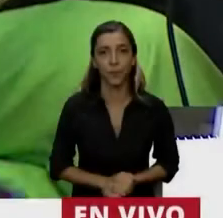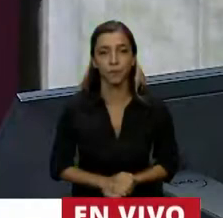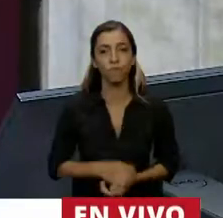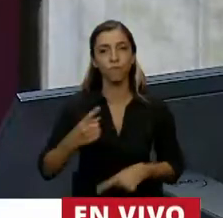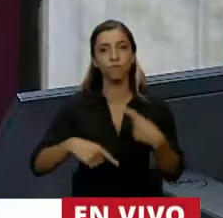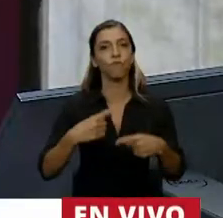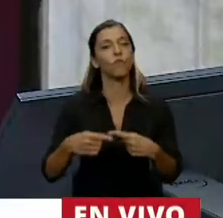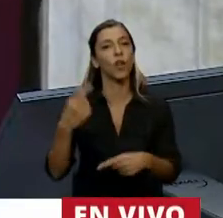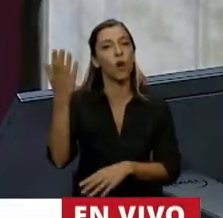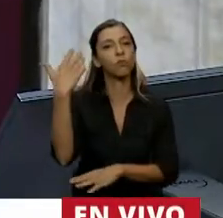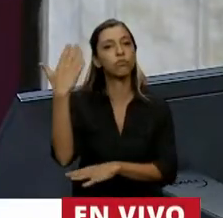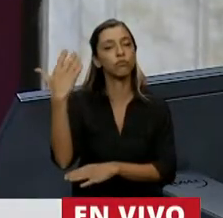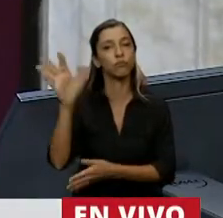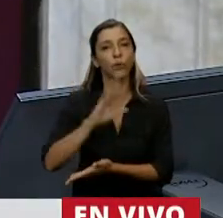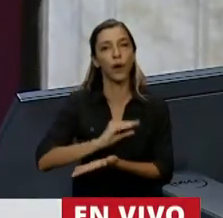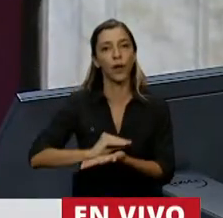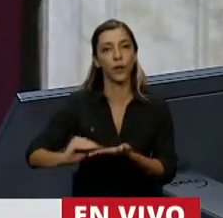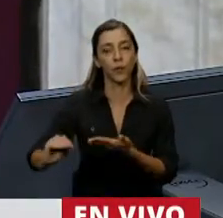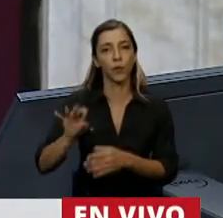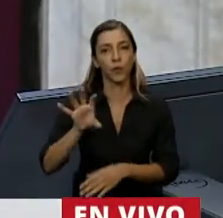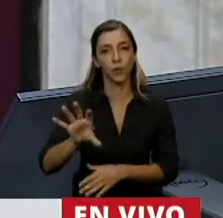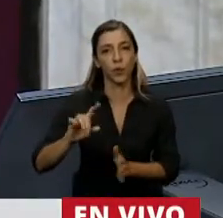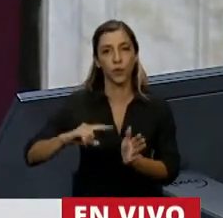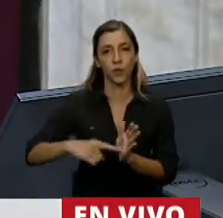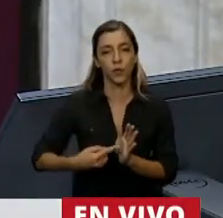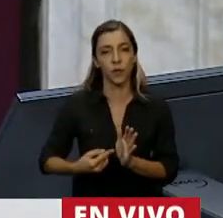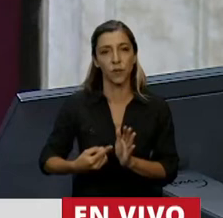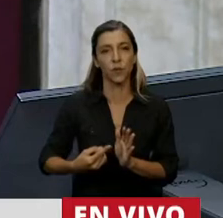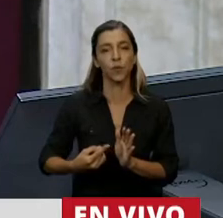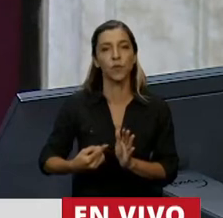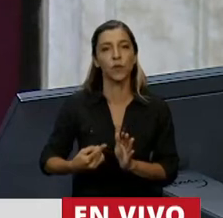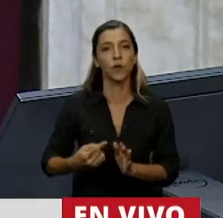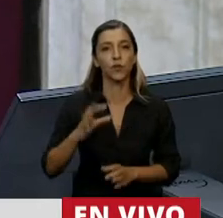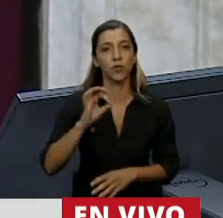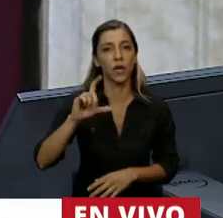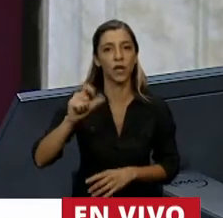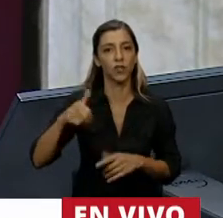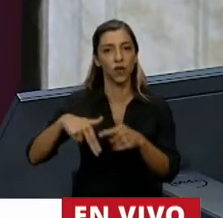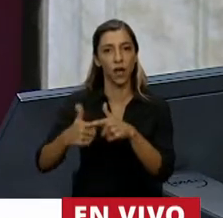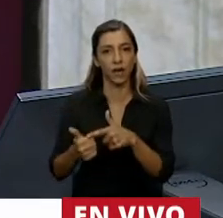Continúa en el uso de la palabra la diputada por Buenos Aires, Graciela Ocaña.